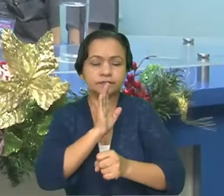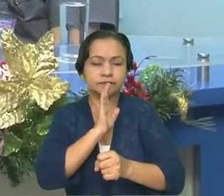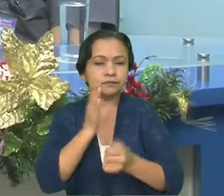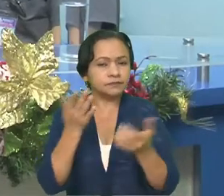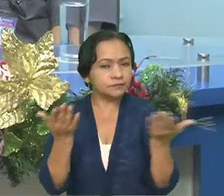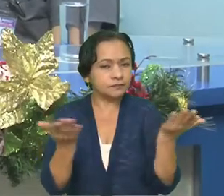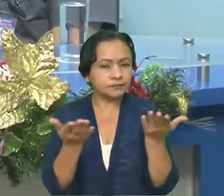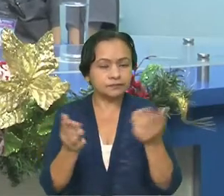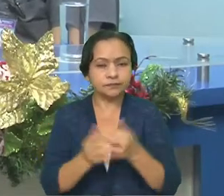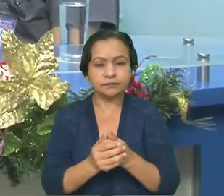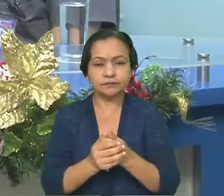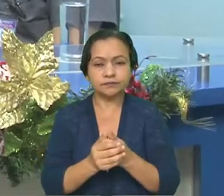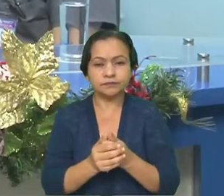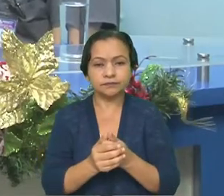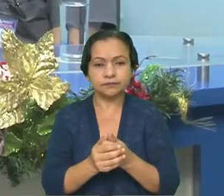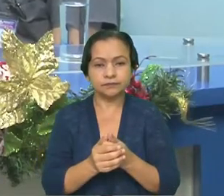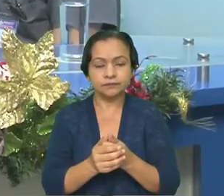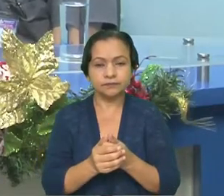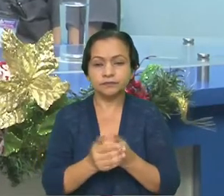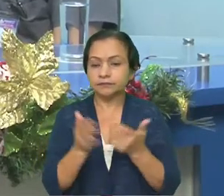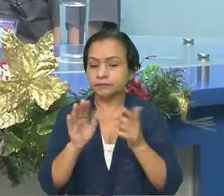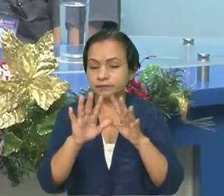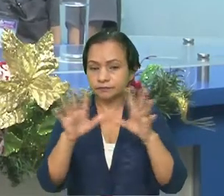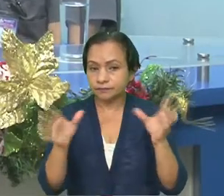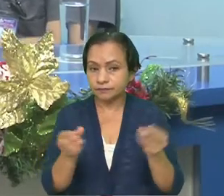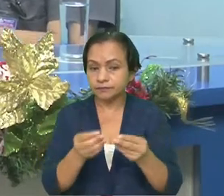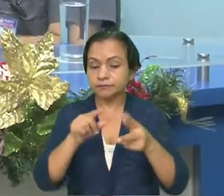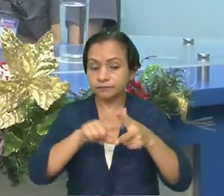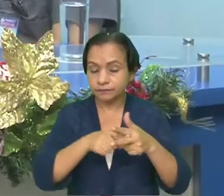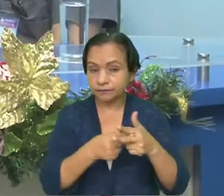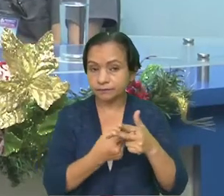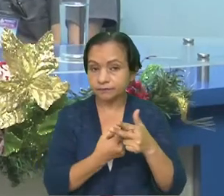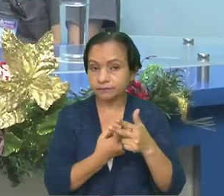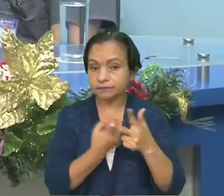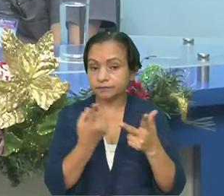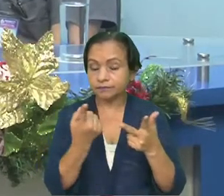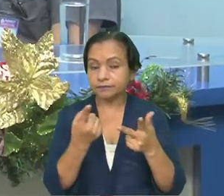ya nuestro cerebro tiene la mielina completa. Se empieza a formar